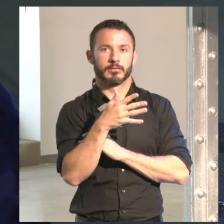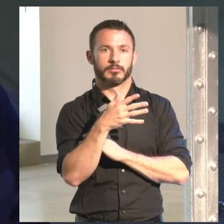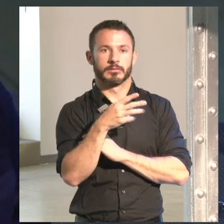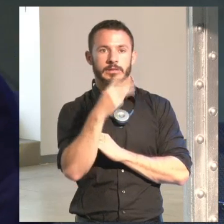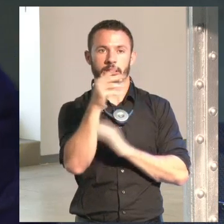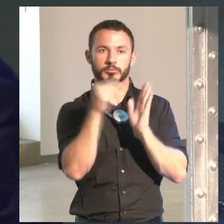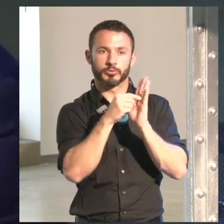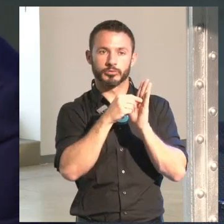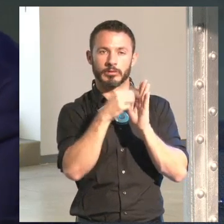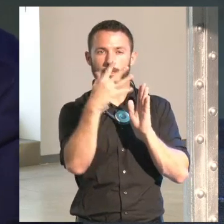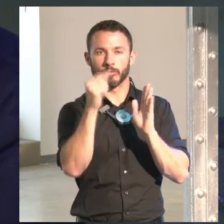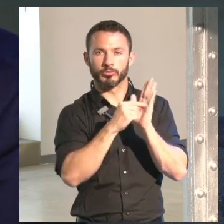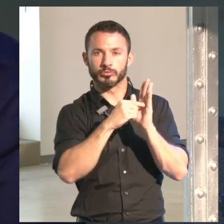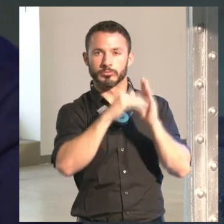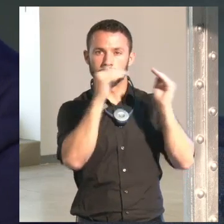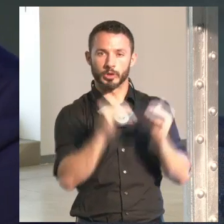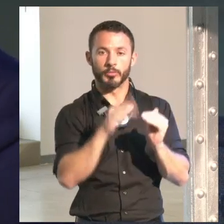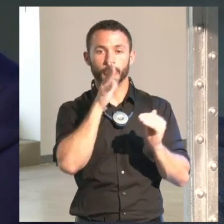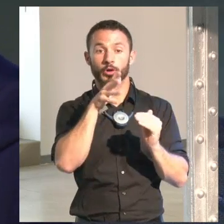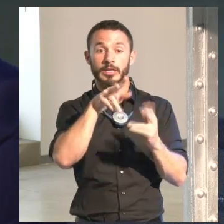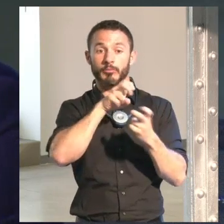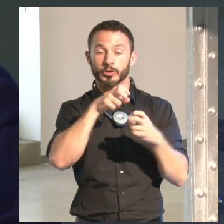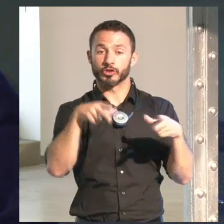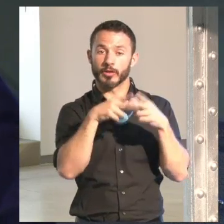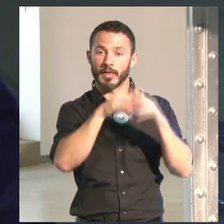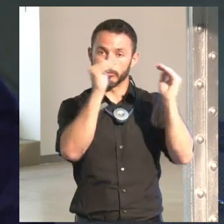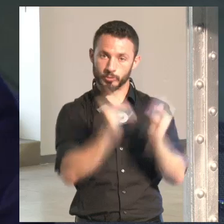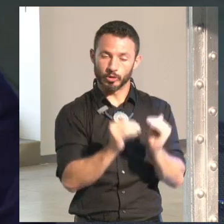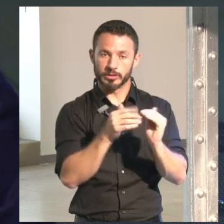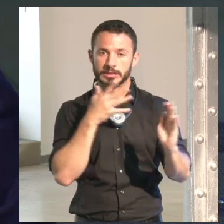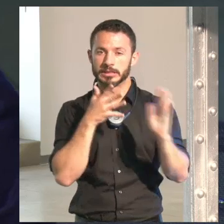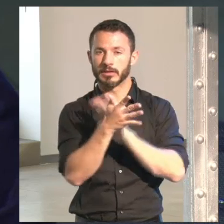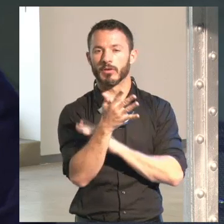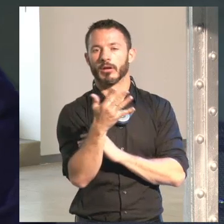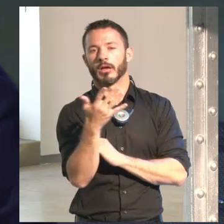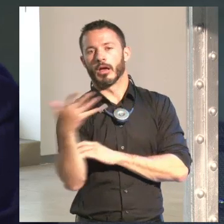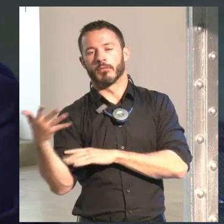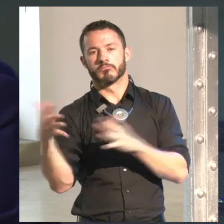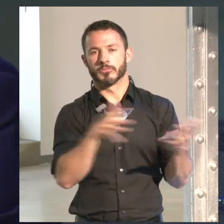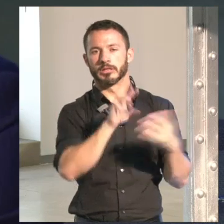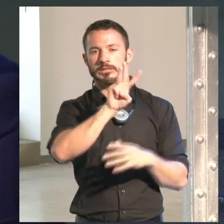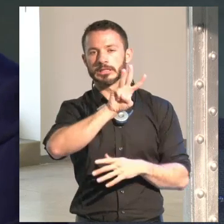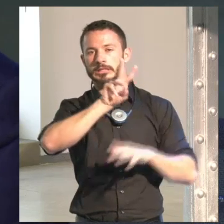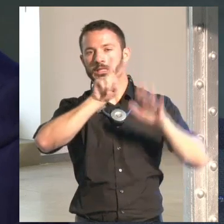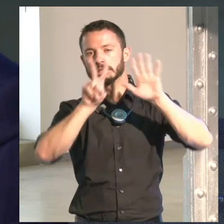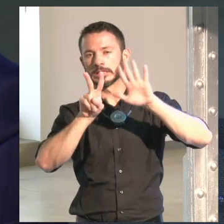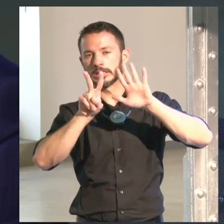3 puntos, 5 puntos por la bajada del impuesto sobre sociedades, pues entonces estaríamos hablando que aproximadamente un